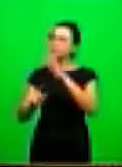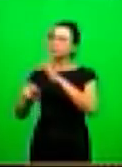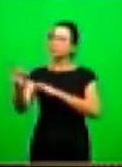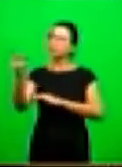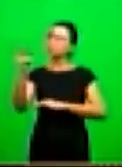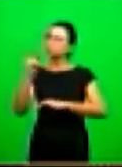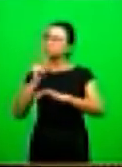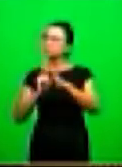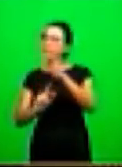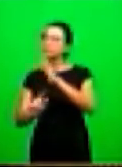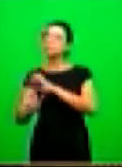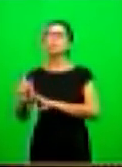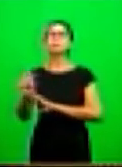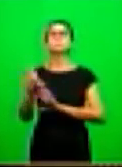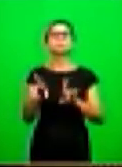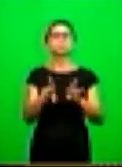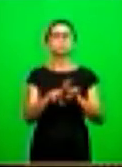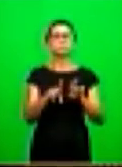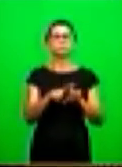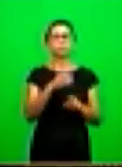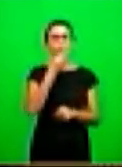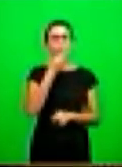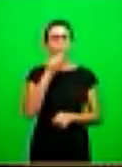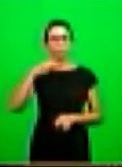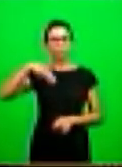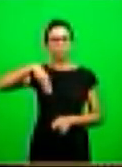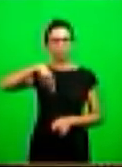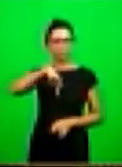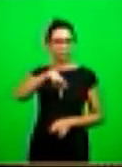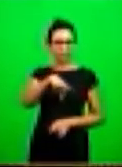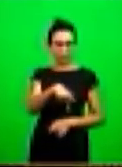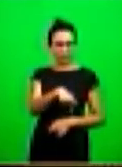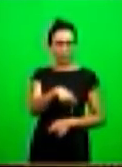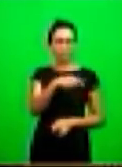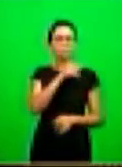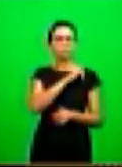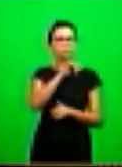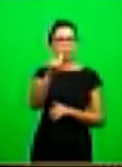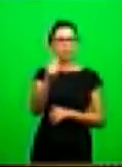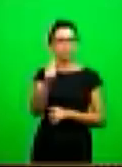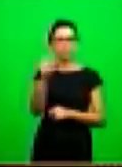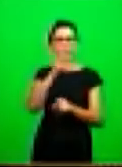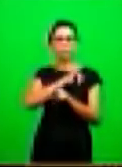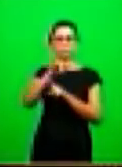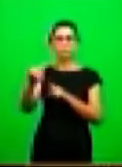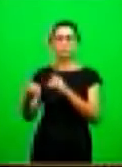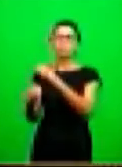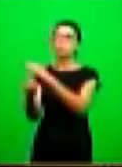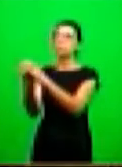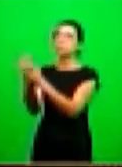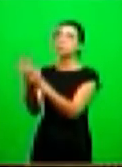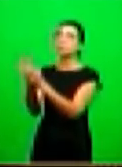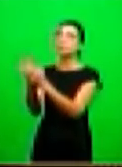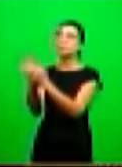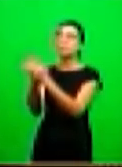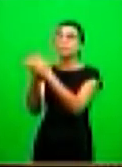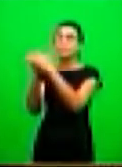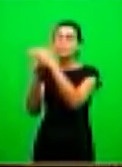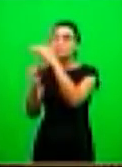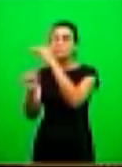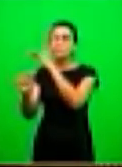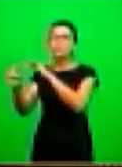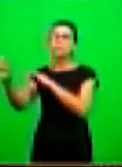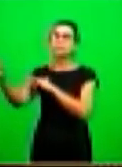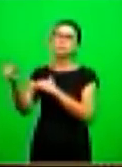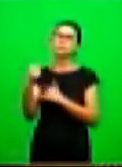tú eres Dios. Miqueas también estaba diciendo que esta profecía fue generada en la eternidad. Y